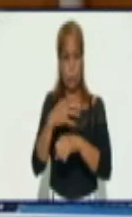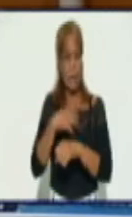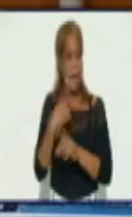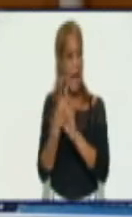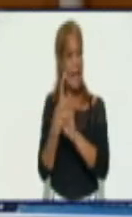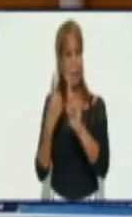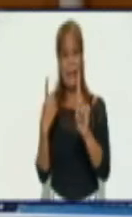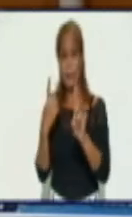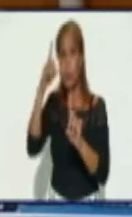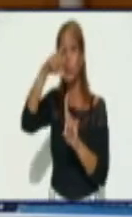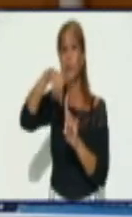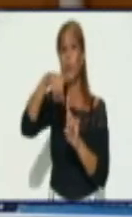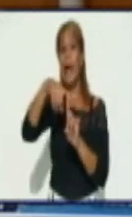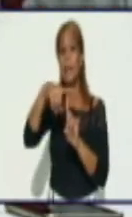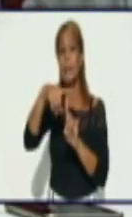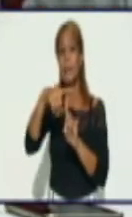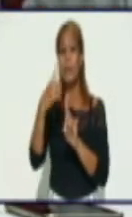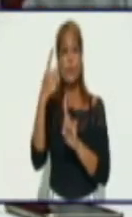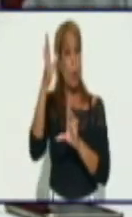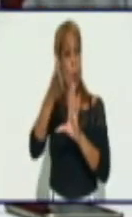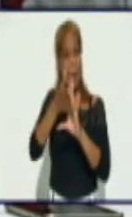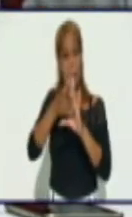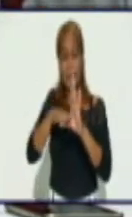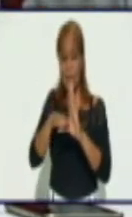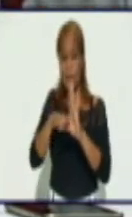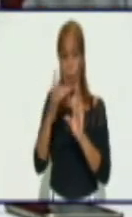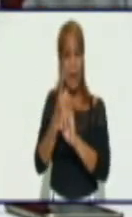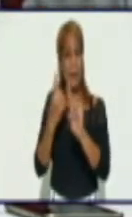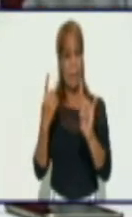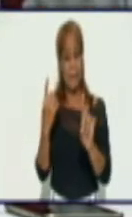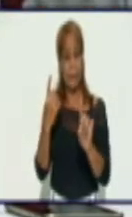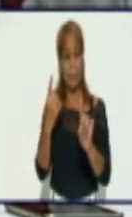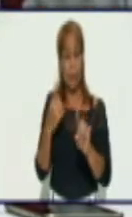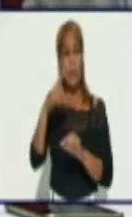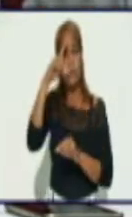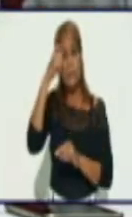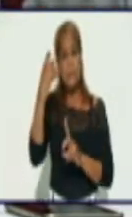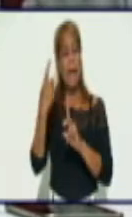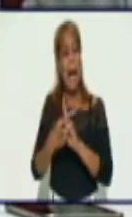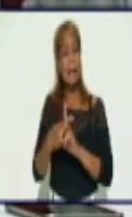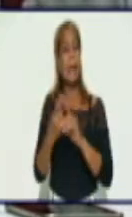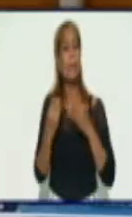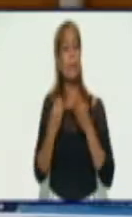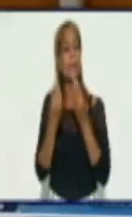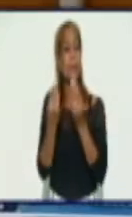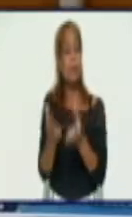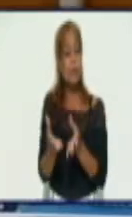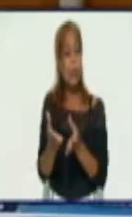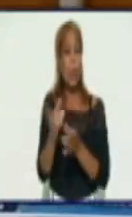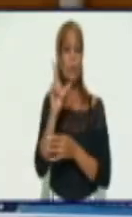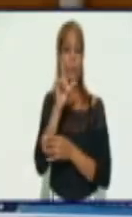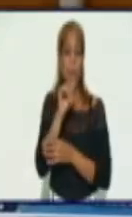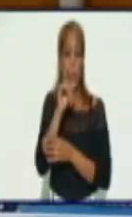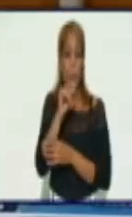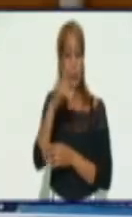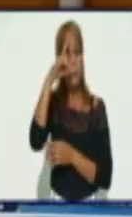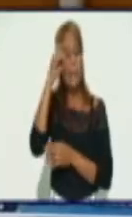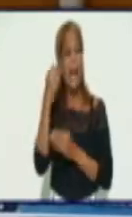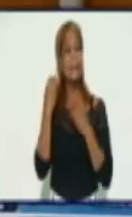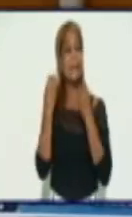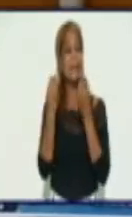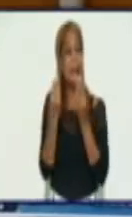le asignamos lo que le corresponde si toca distribución de pollo del cimiento tr de si toca distribución de aceite eso